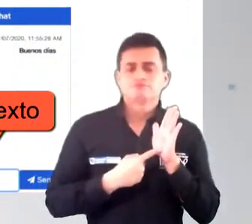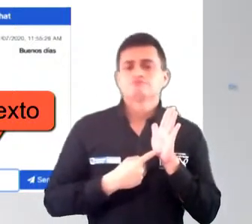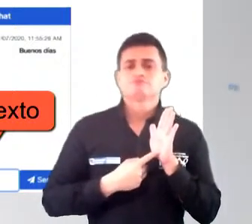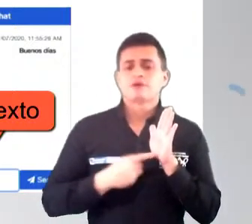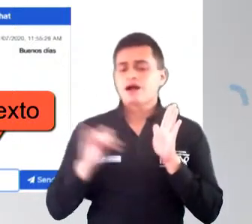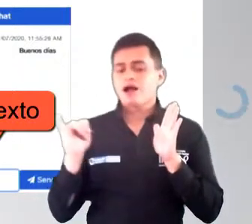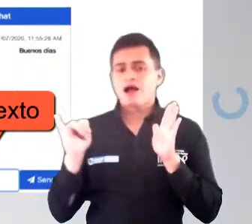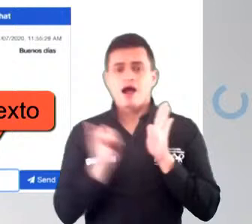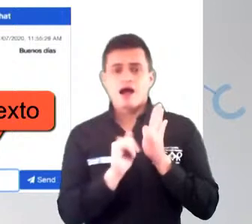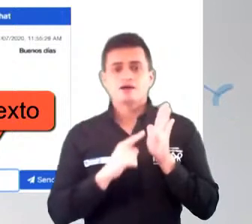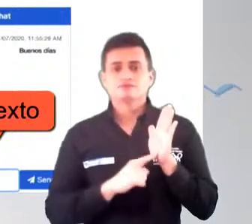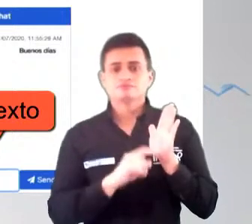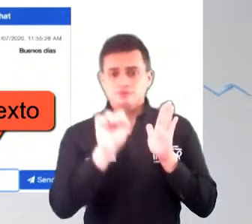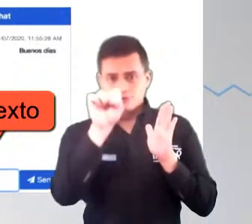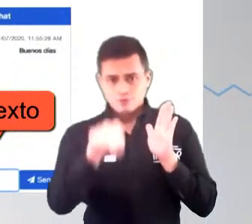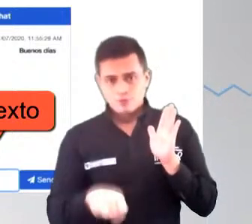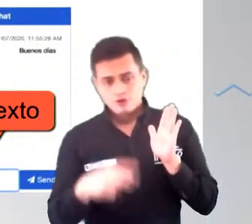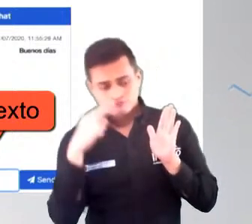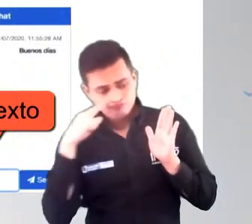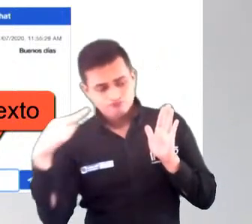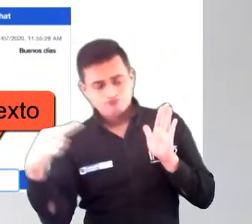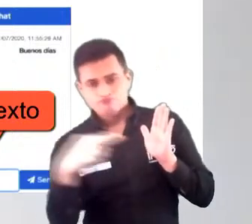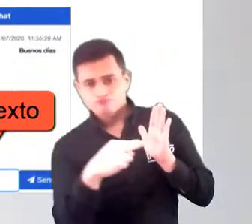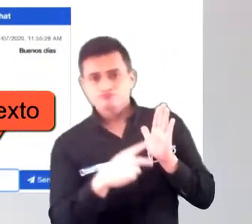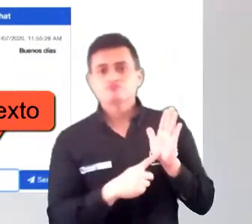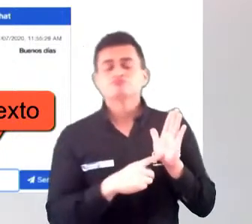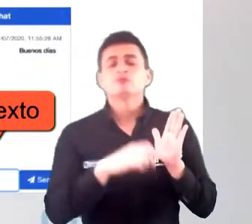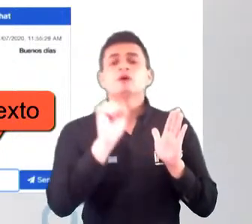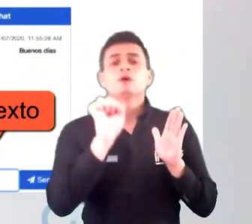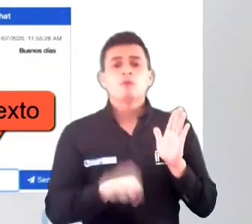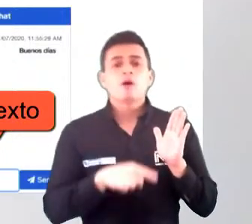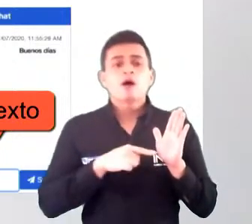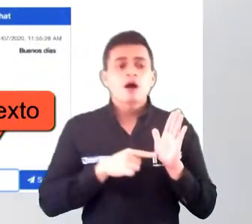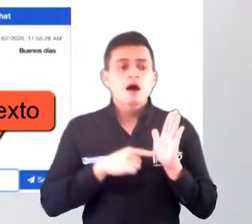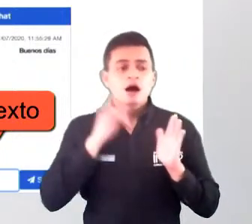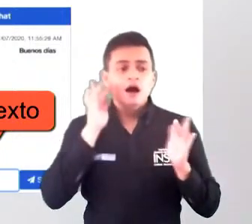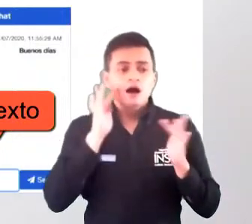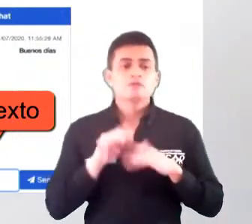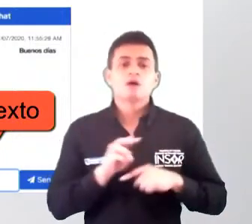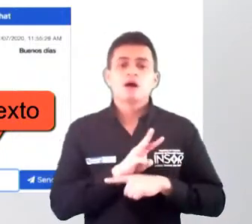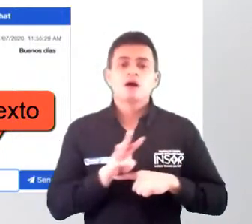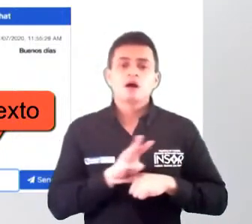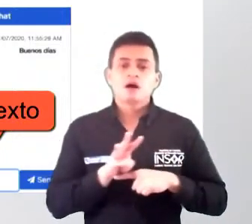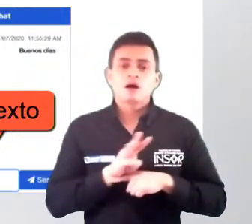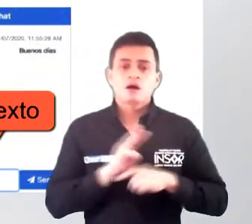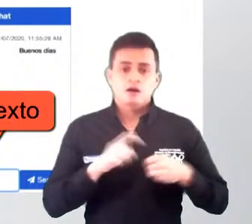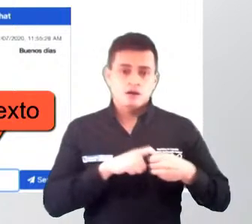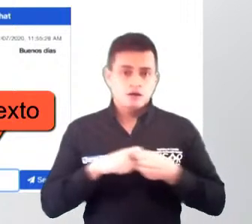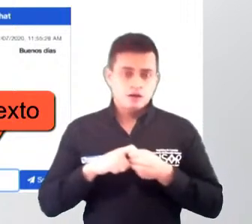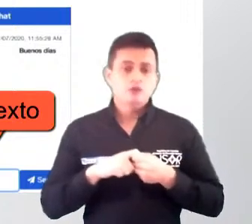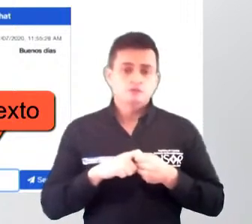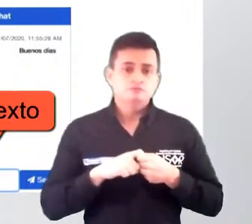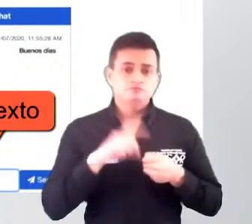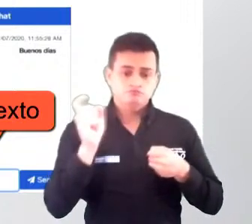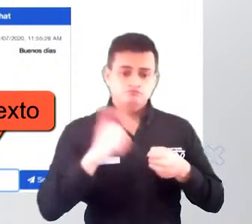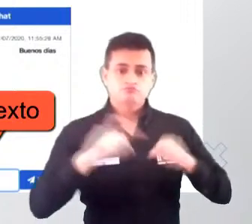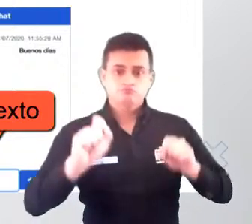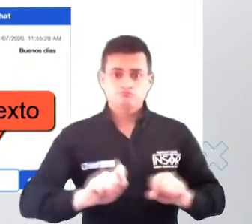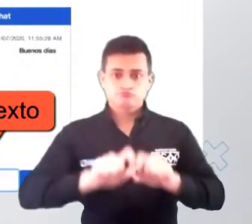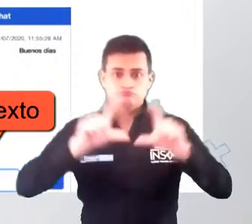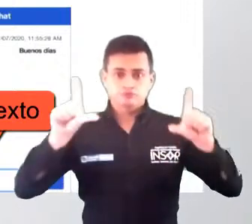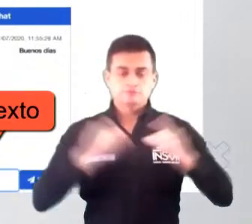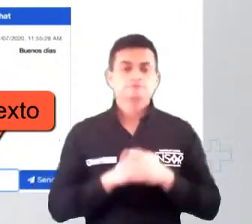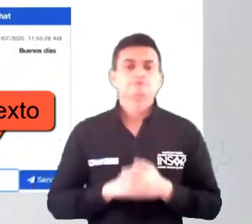y ustedes pueden tomar aquí el URL que por otro lado, los artículos de